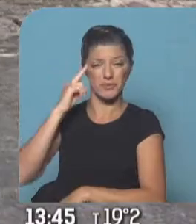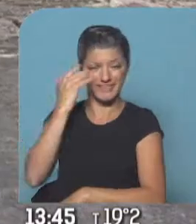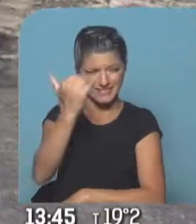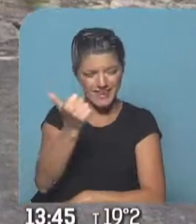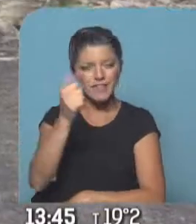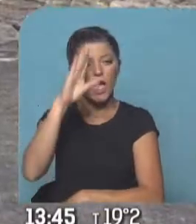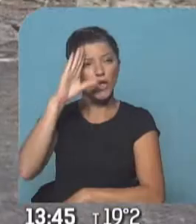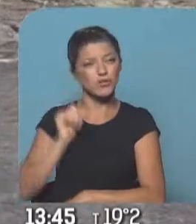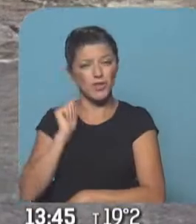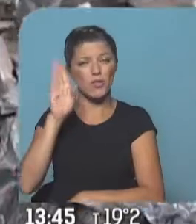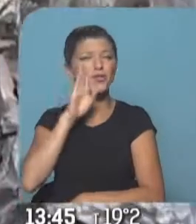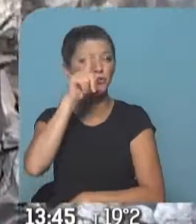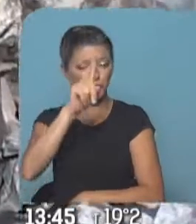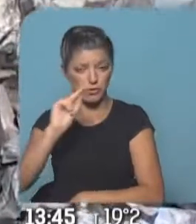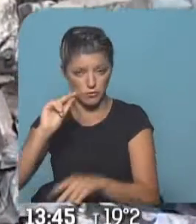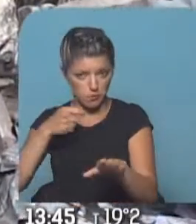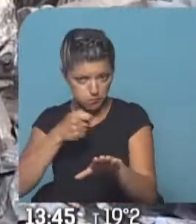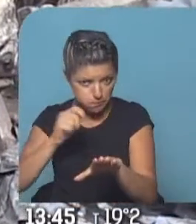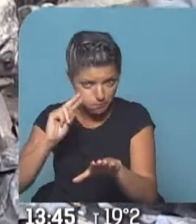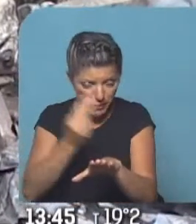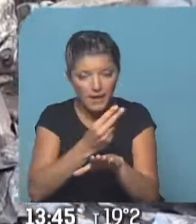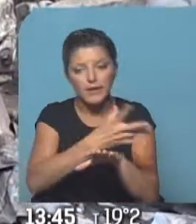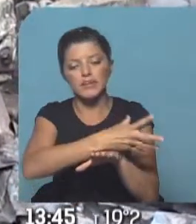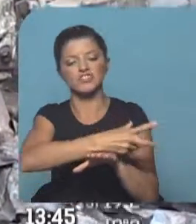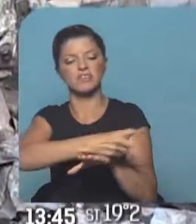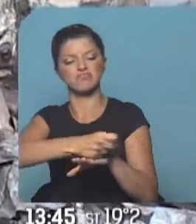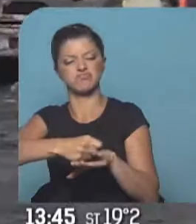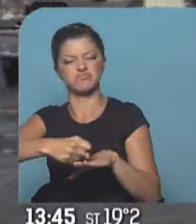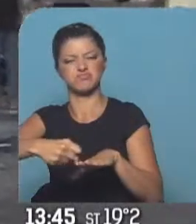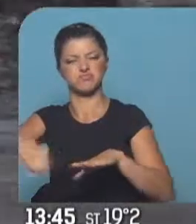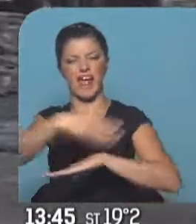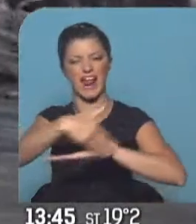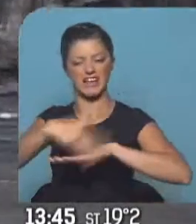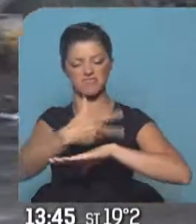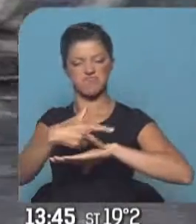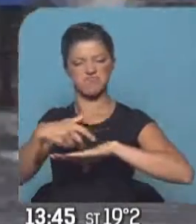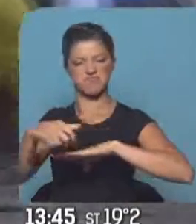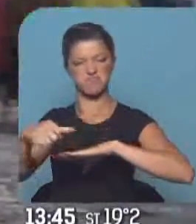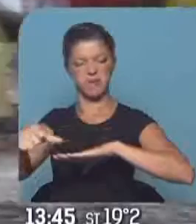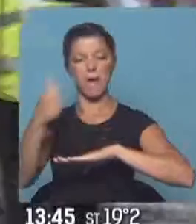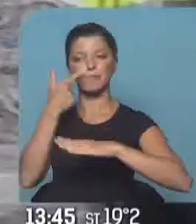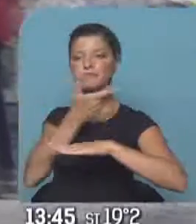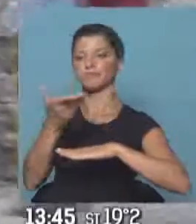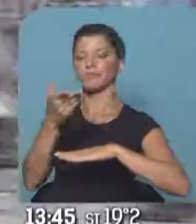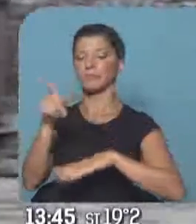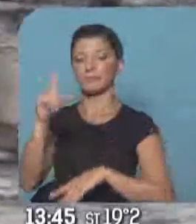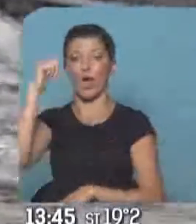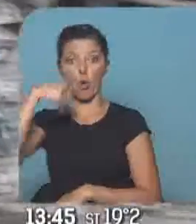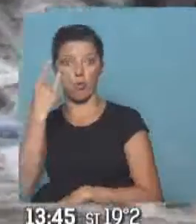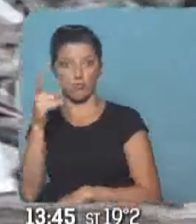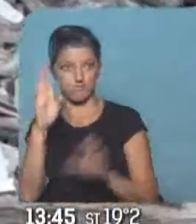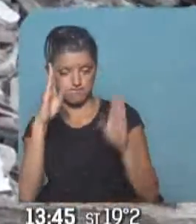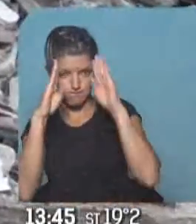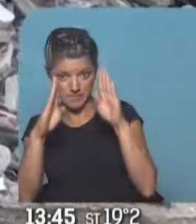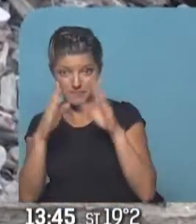soldado norteamericano que fue arrastrado por las calles de Mogadiscio, esto bajo la bandera de las Naciones Unidas. En ese momento, Bill